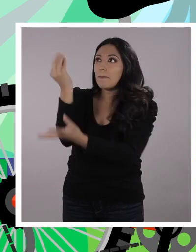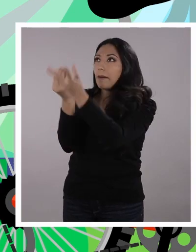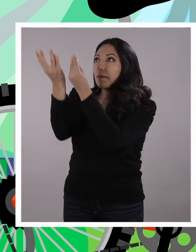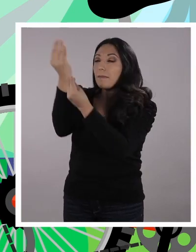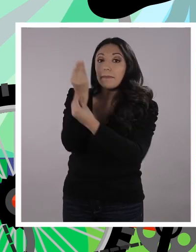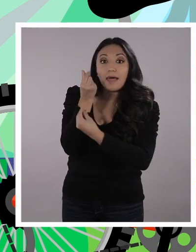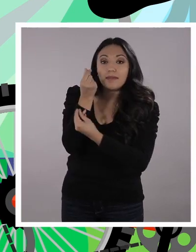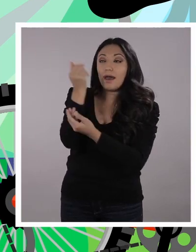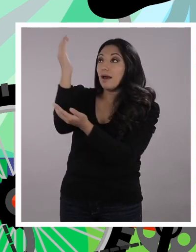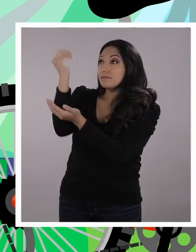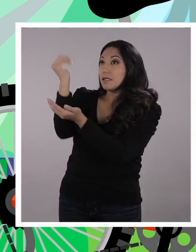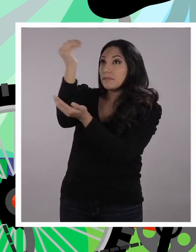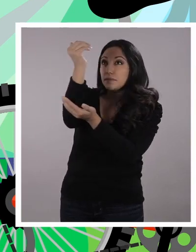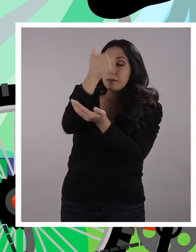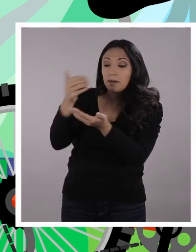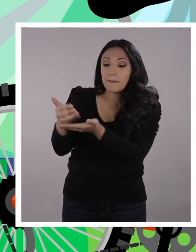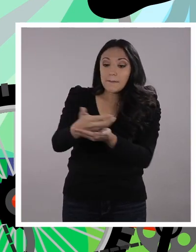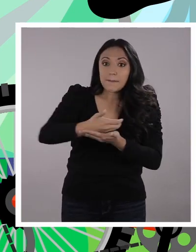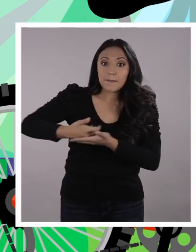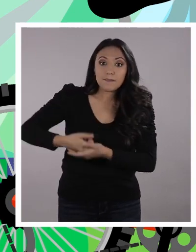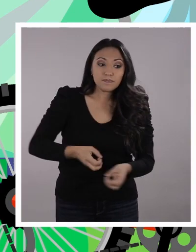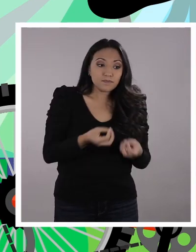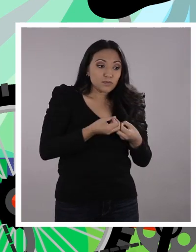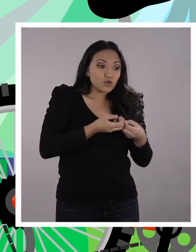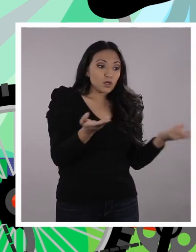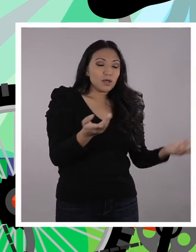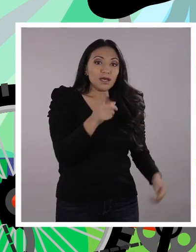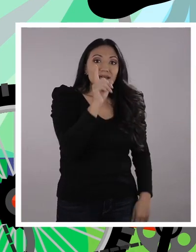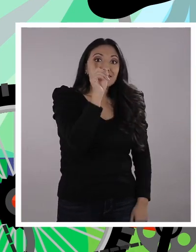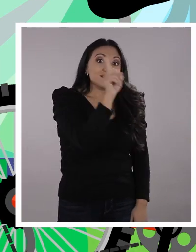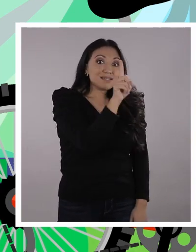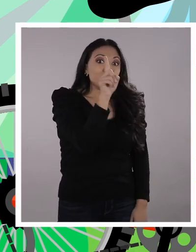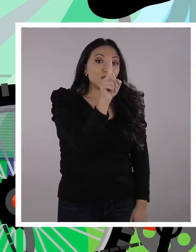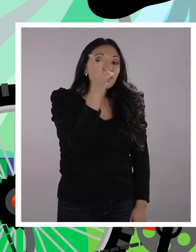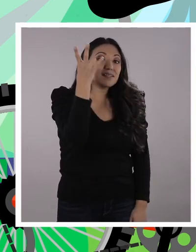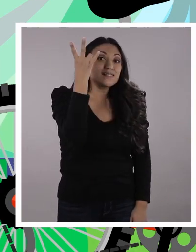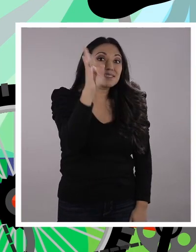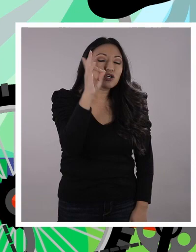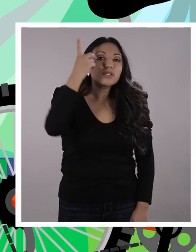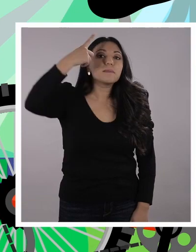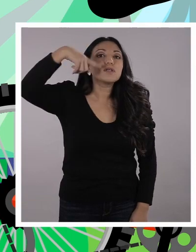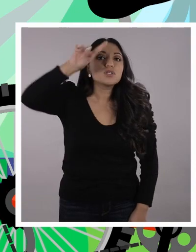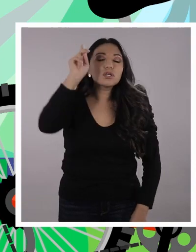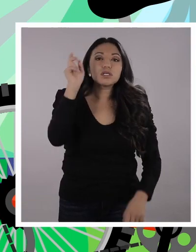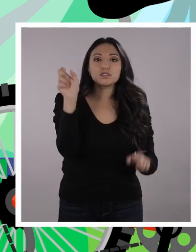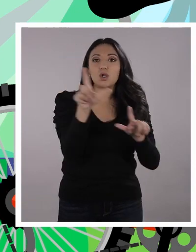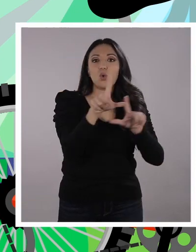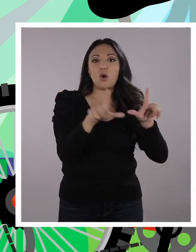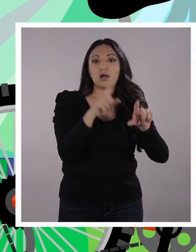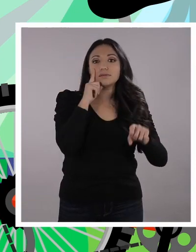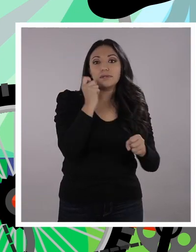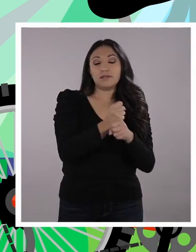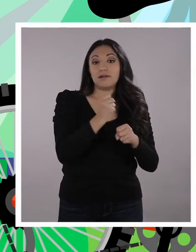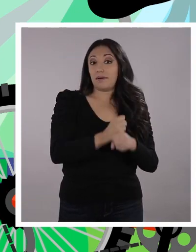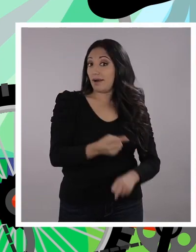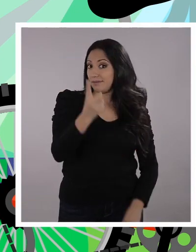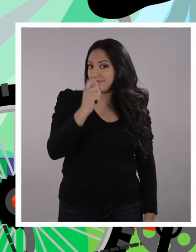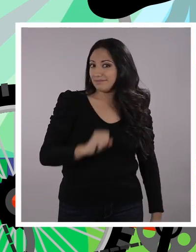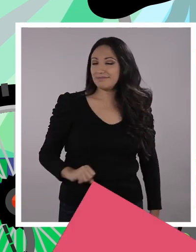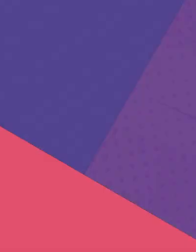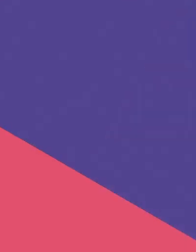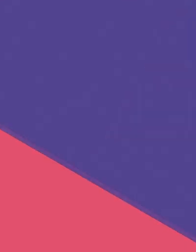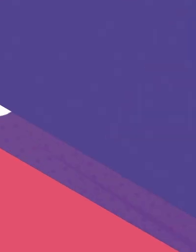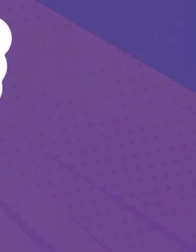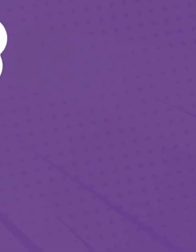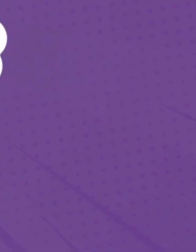0.05%, podríamos generar 117 millones de plazas de trabajo? ¿A que no lo